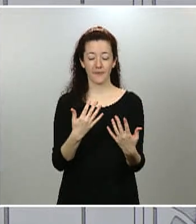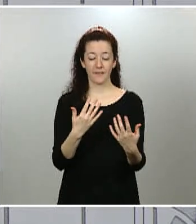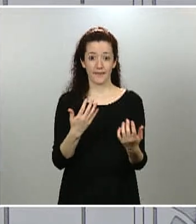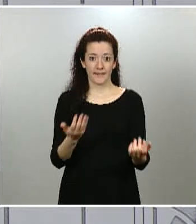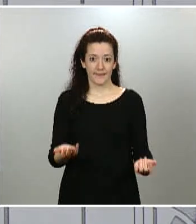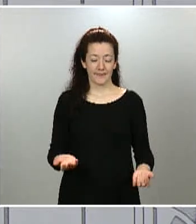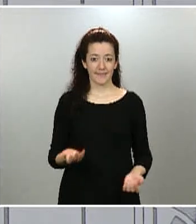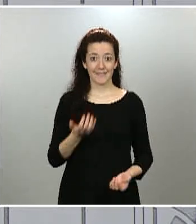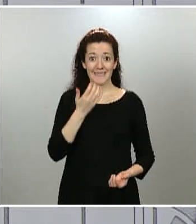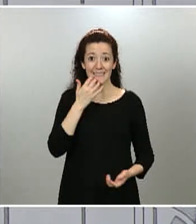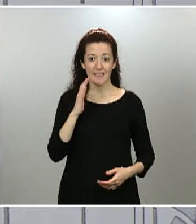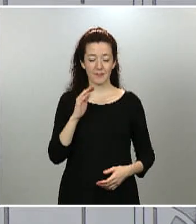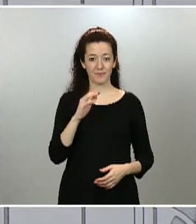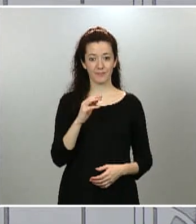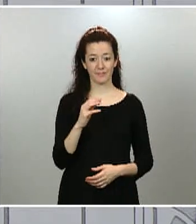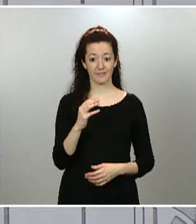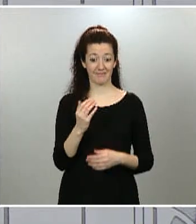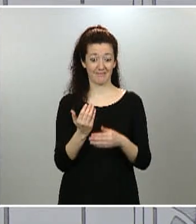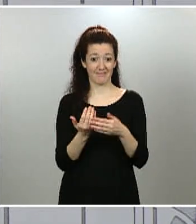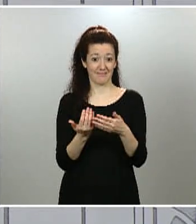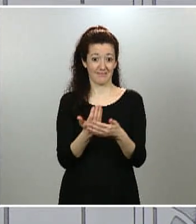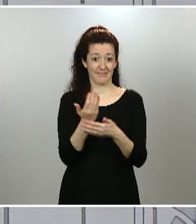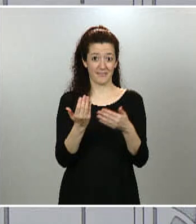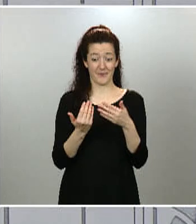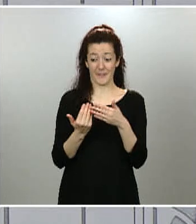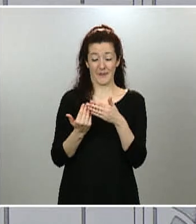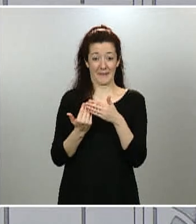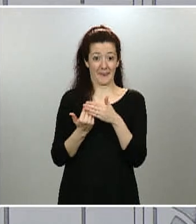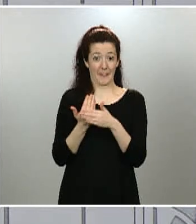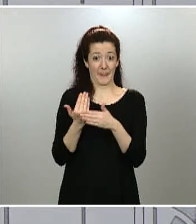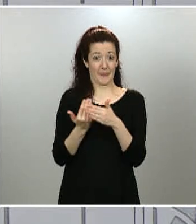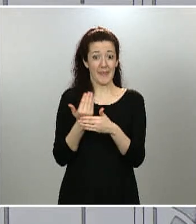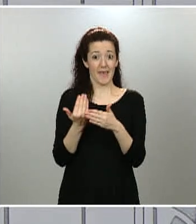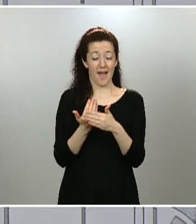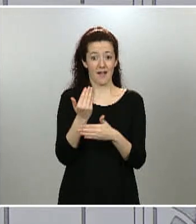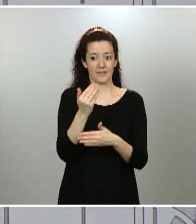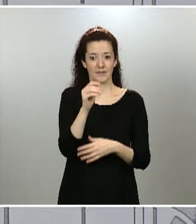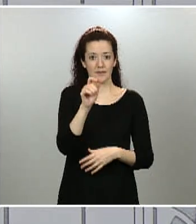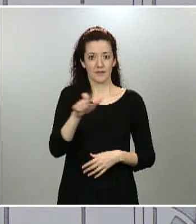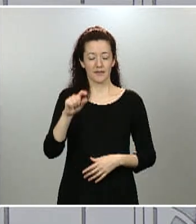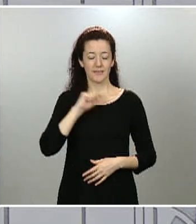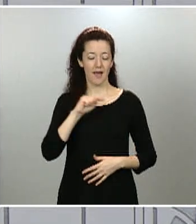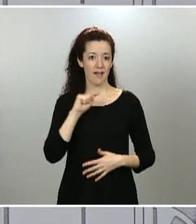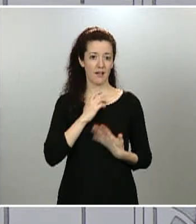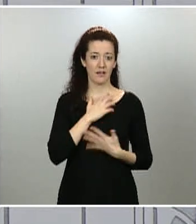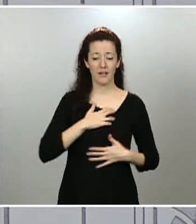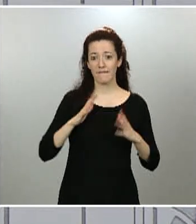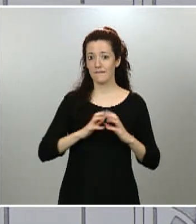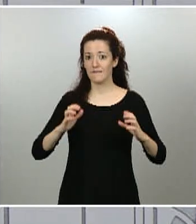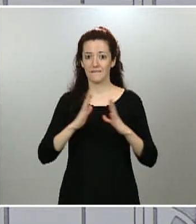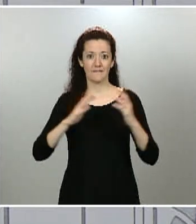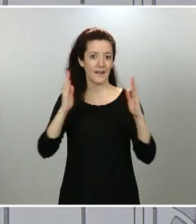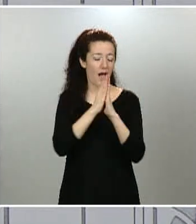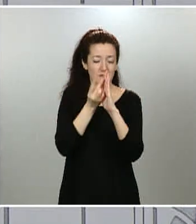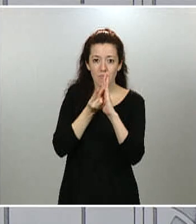unos poquitos días de ansias de salir más rápido de lo necesario o de lo recomendable, perdiéramos